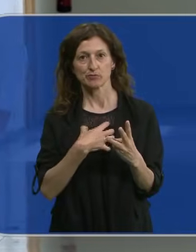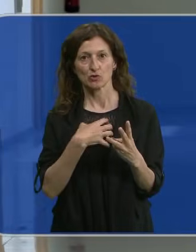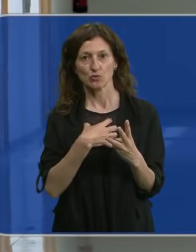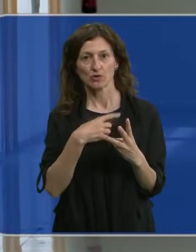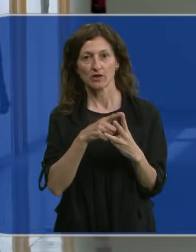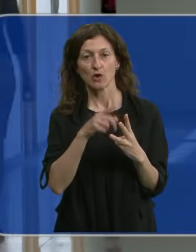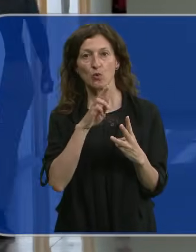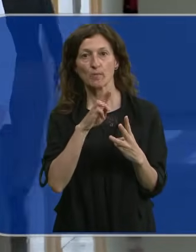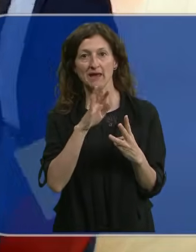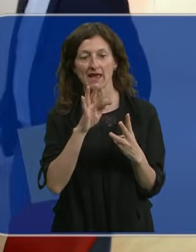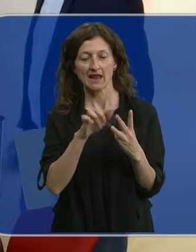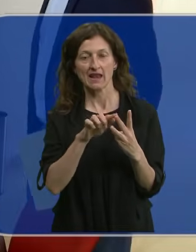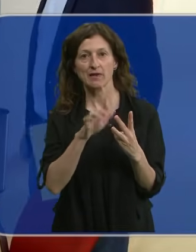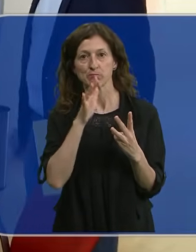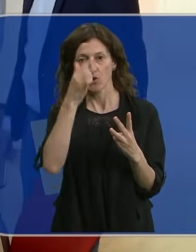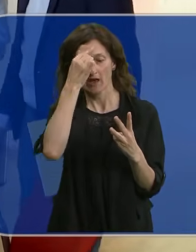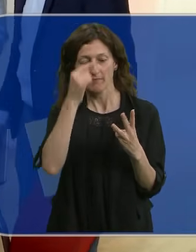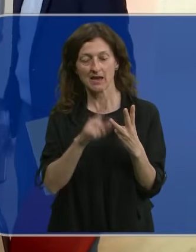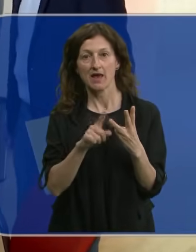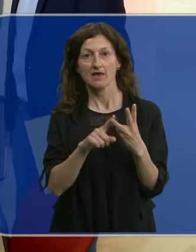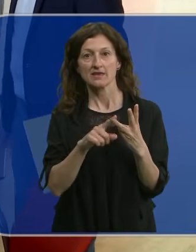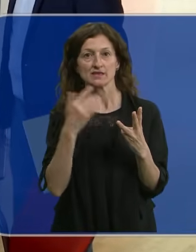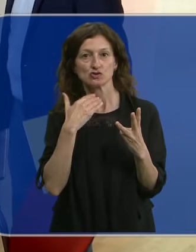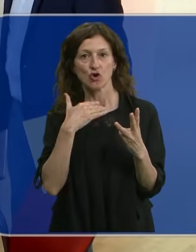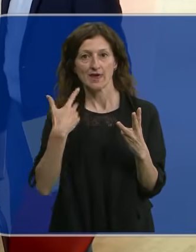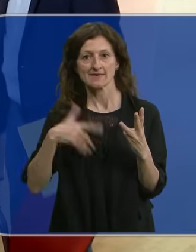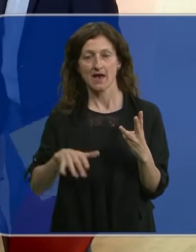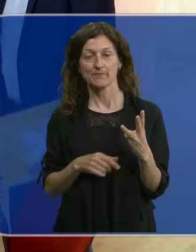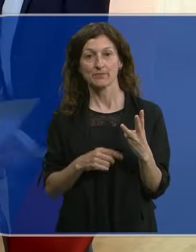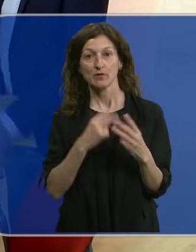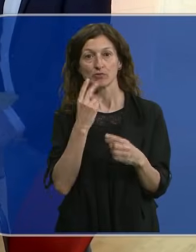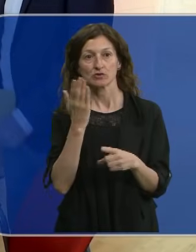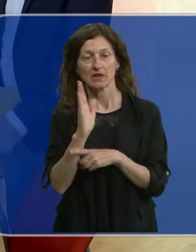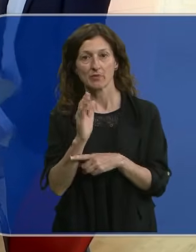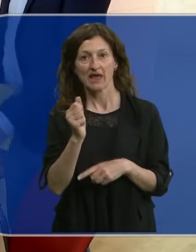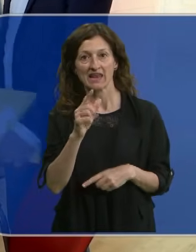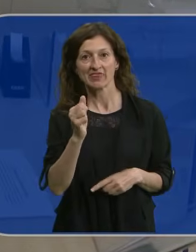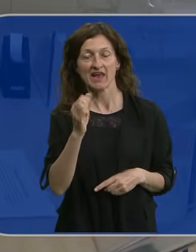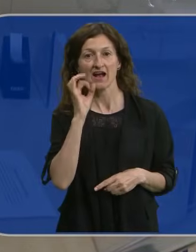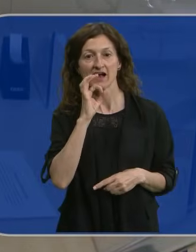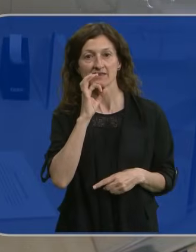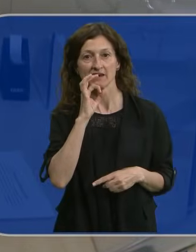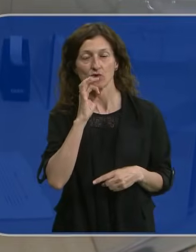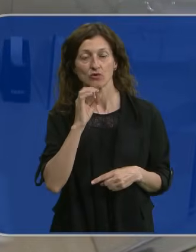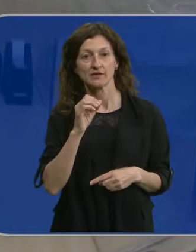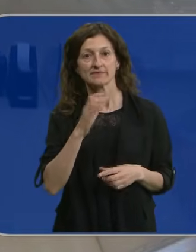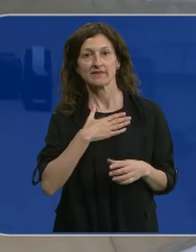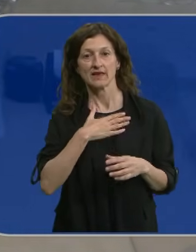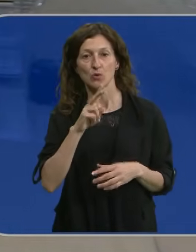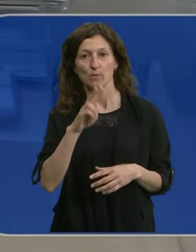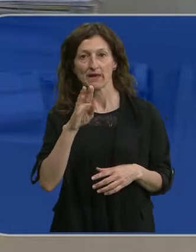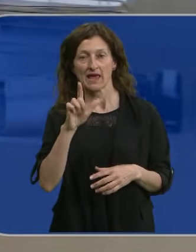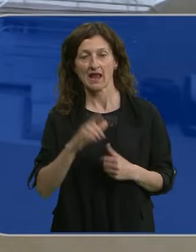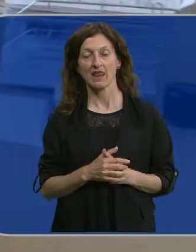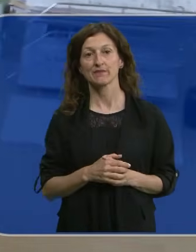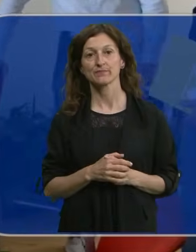procuradores de la UPL, uno de por Ávila y otro de Soria. Ya la portavoz será Alicia Gallego de la Unión del Pueblo